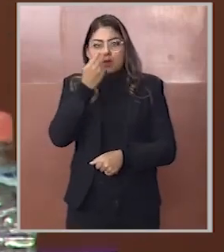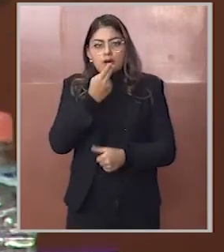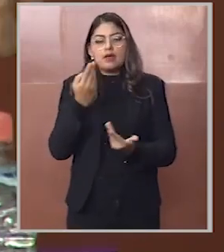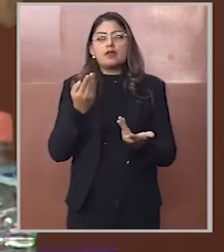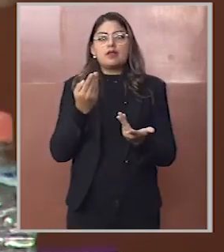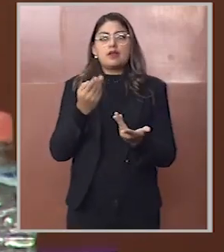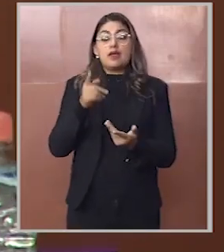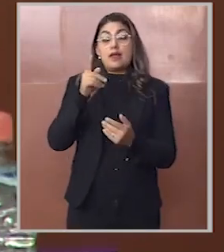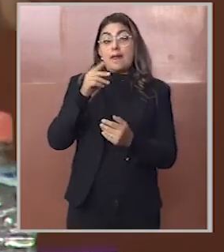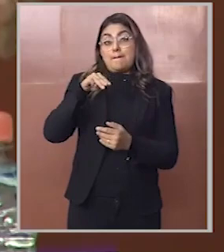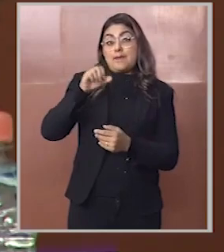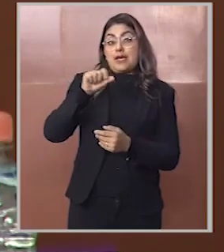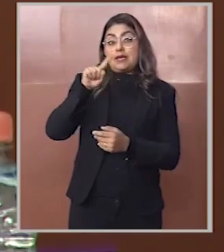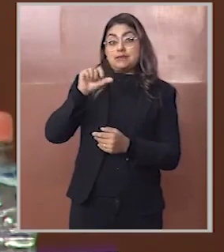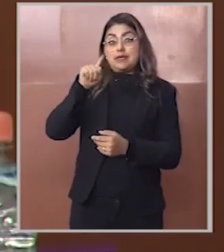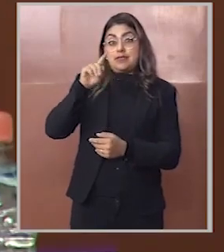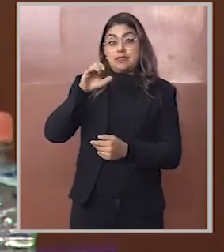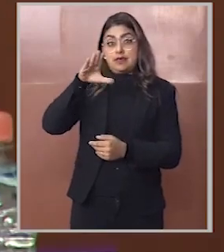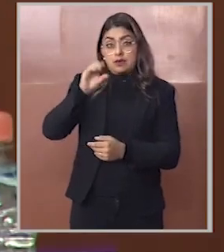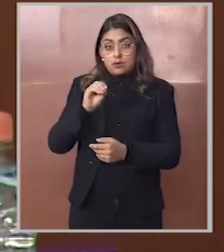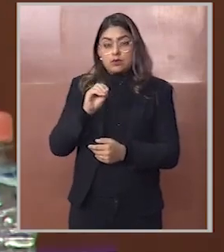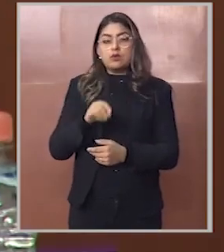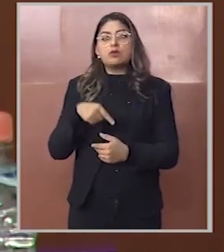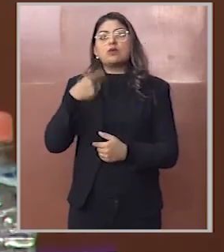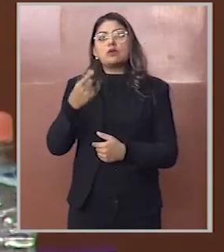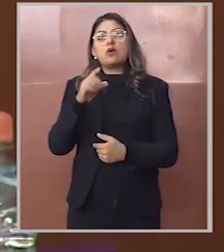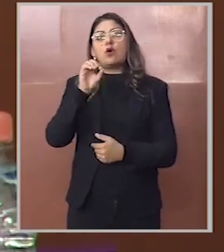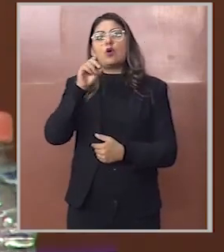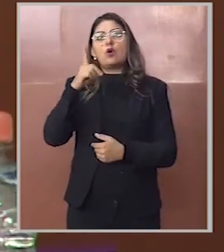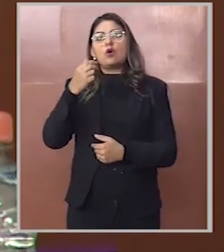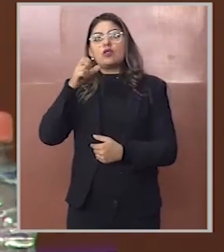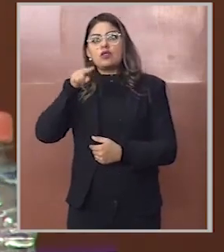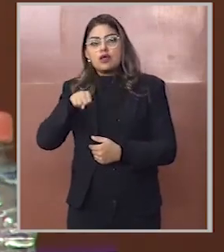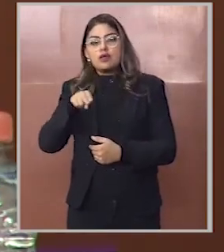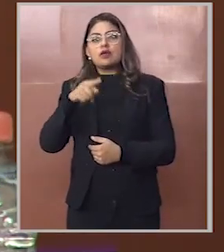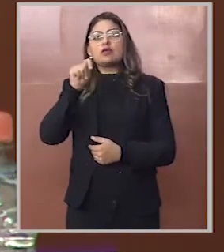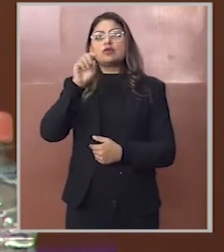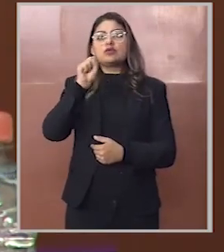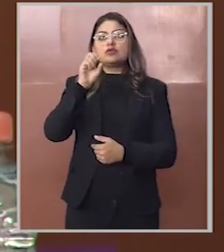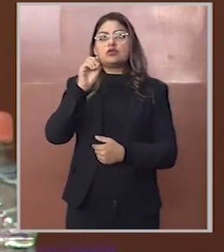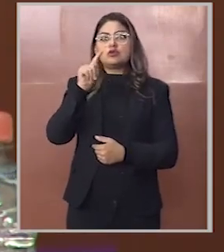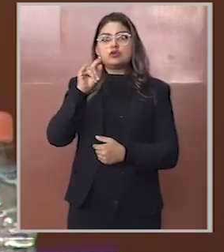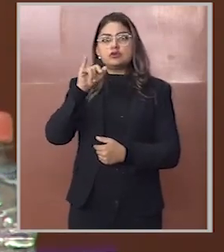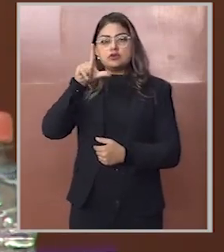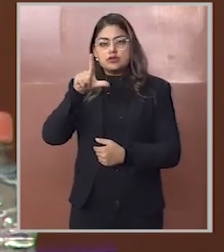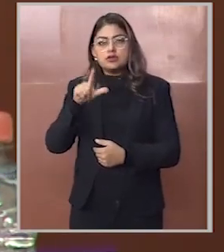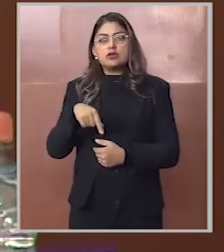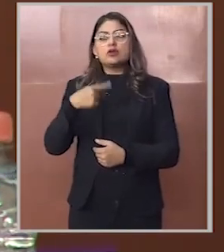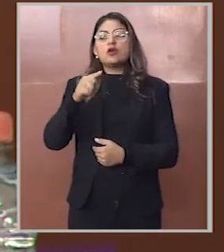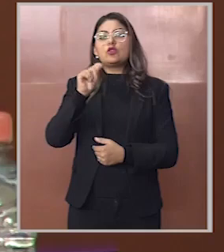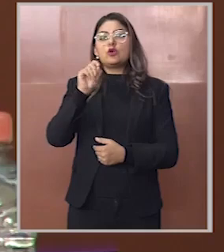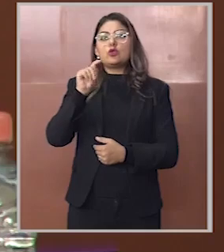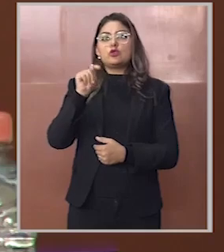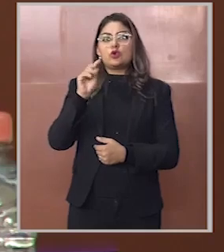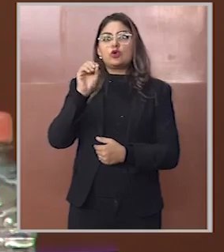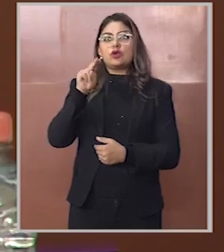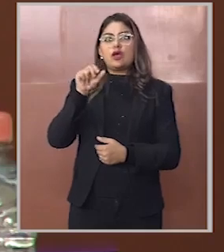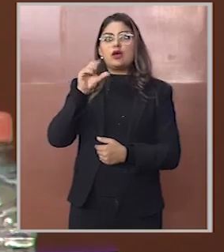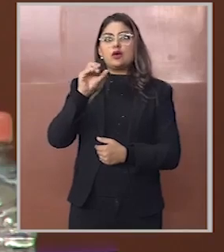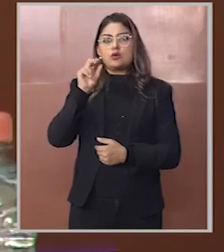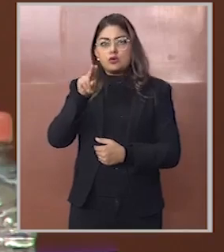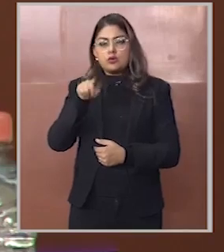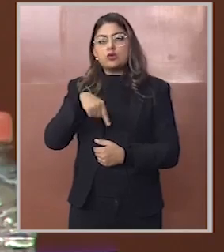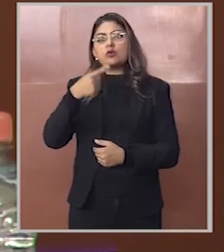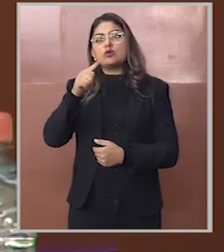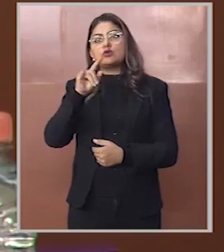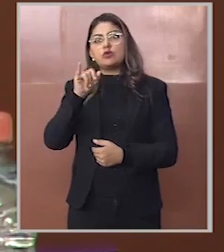mazateco el nayeri el odam el ingi el susil el totonac el otomí y el csal y las primeras 10 lenguas